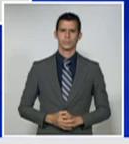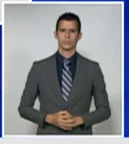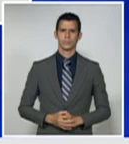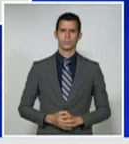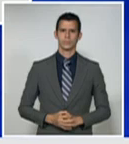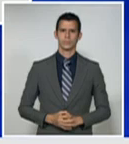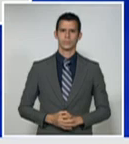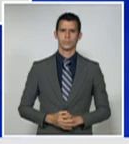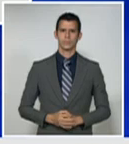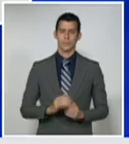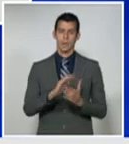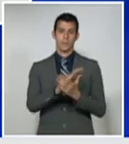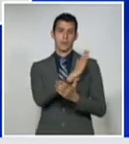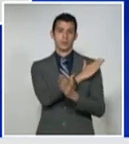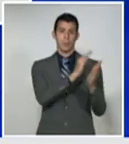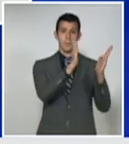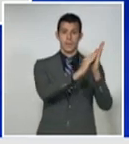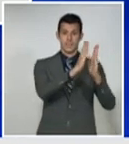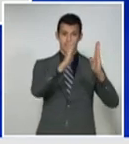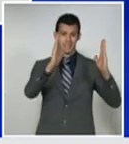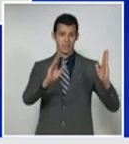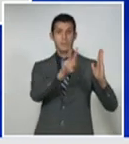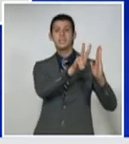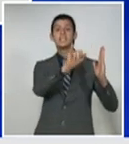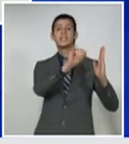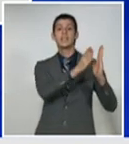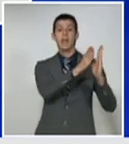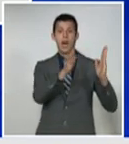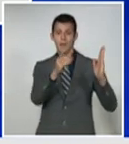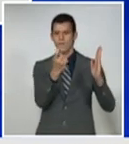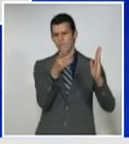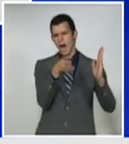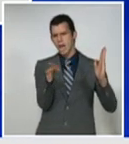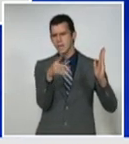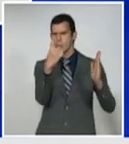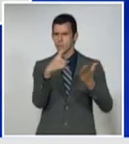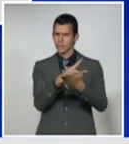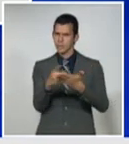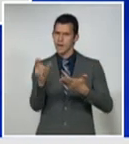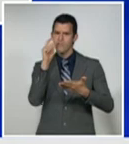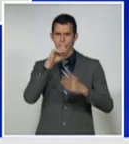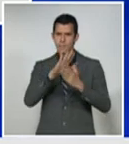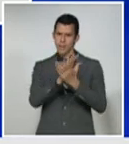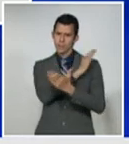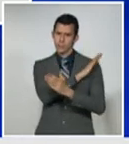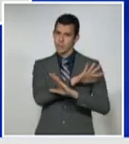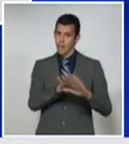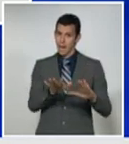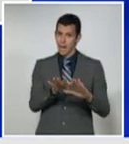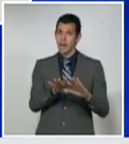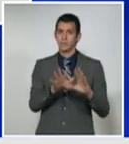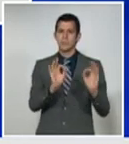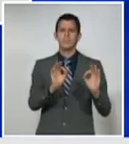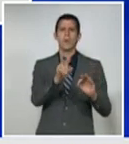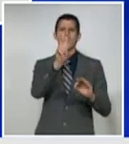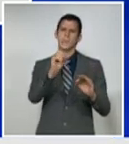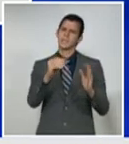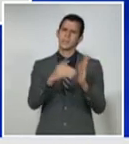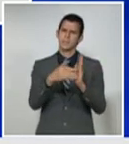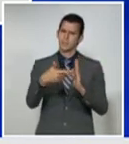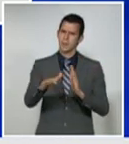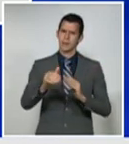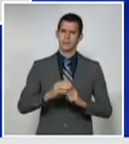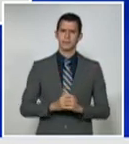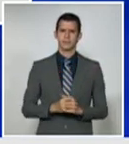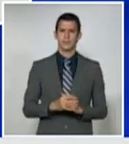26 días del mes de marzo, ya prácticamente acabándose, pero que todavía nos faltan 5